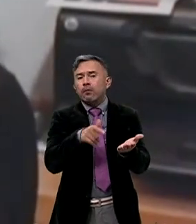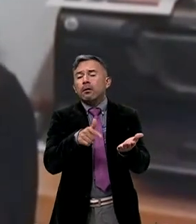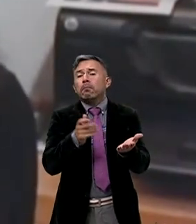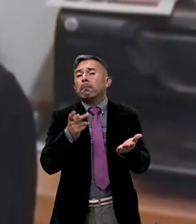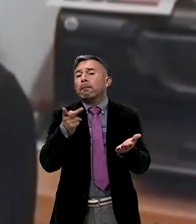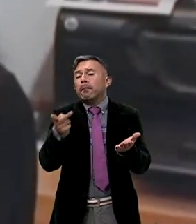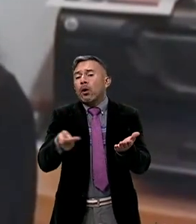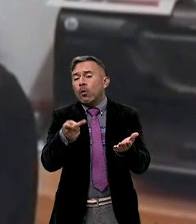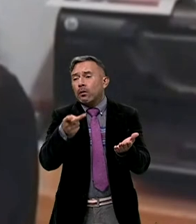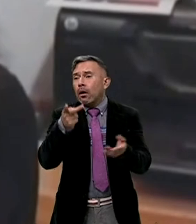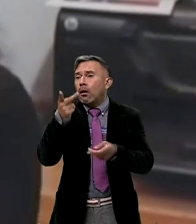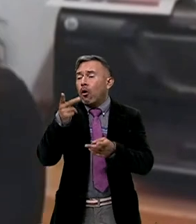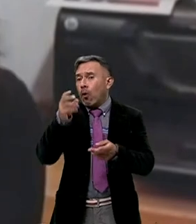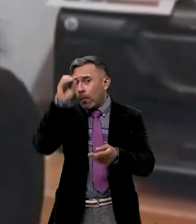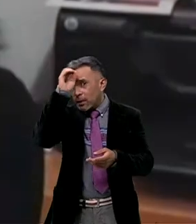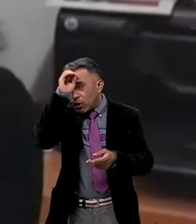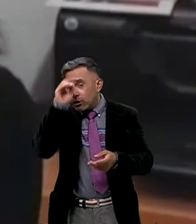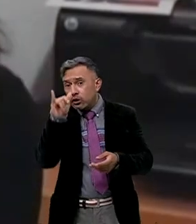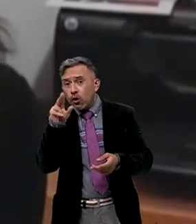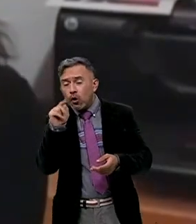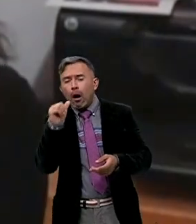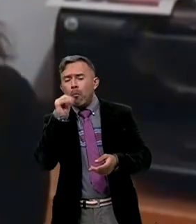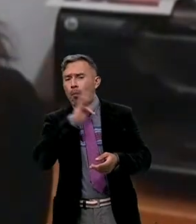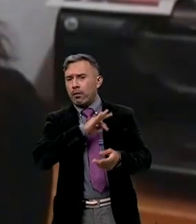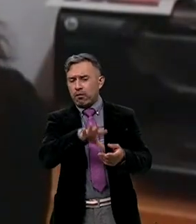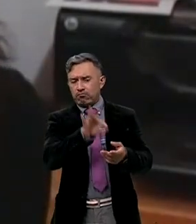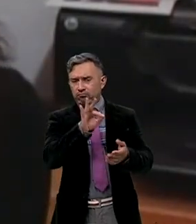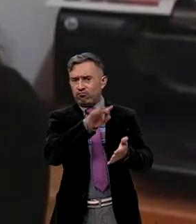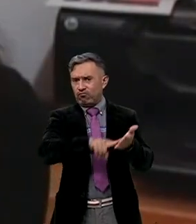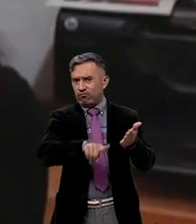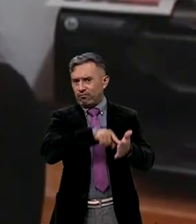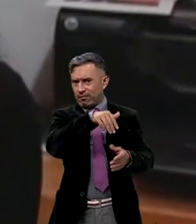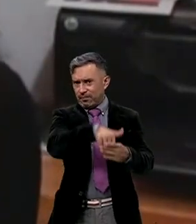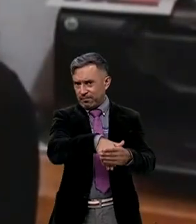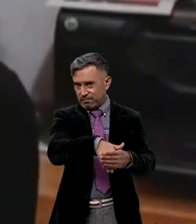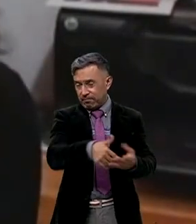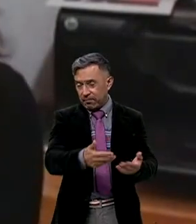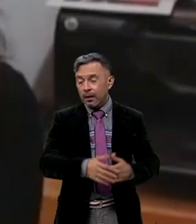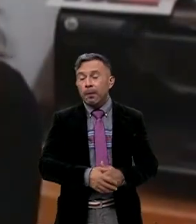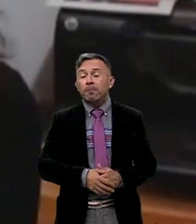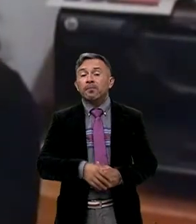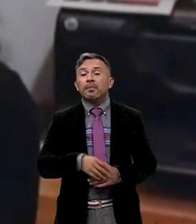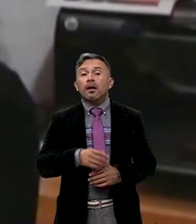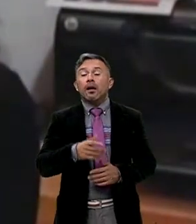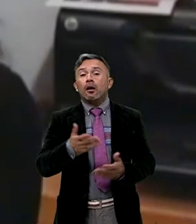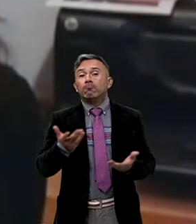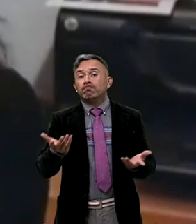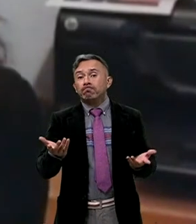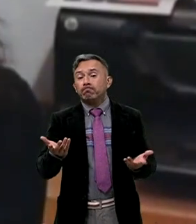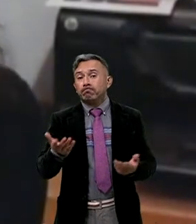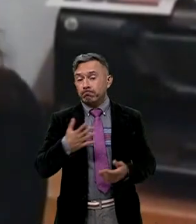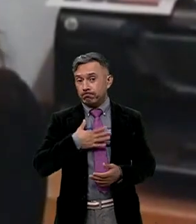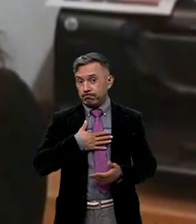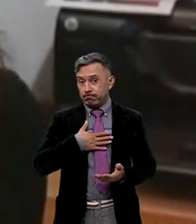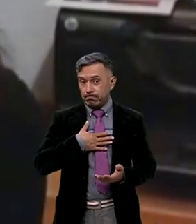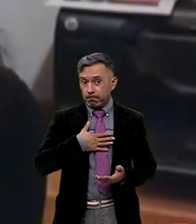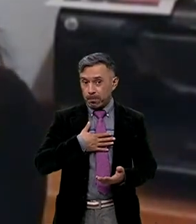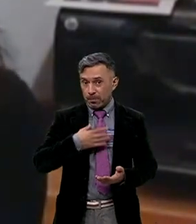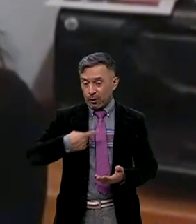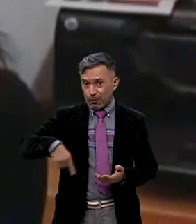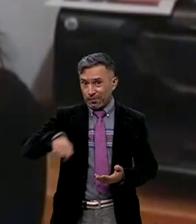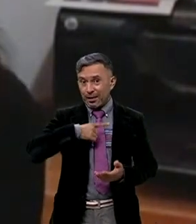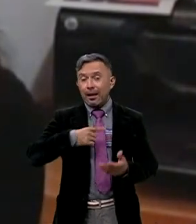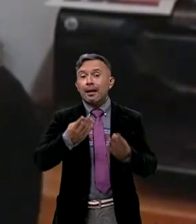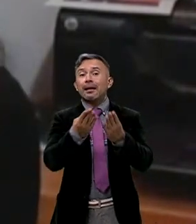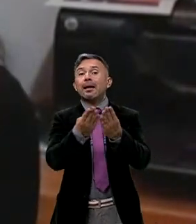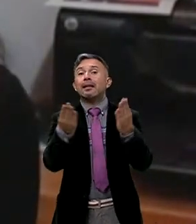que se estaba consultando el día de ayer ahora aunque nosotros no pudimos instalar las casillas